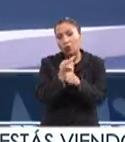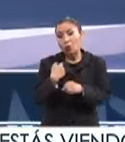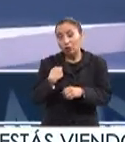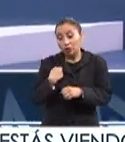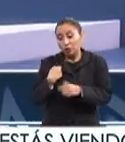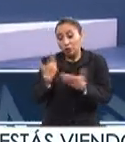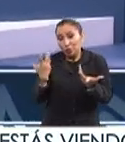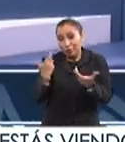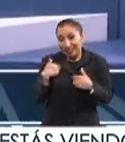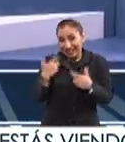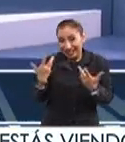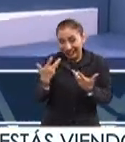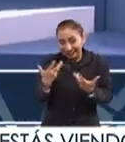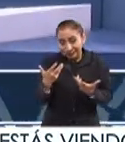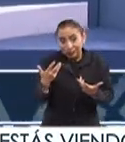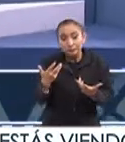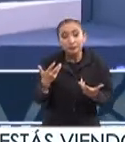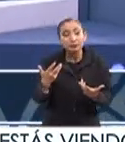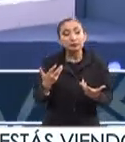les